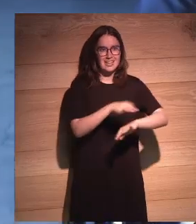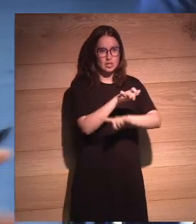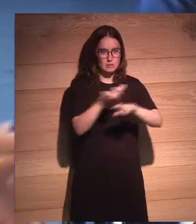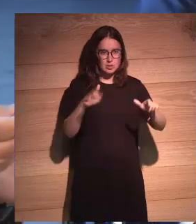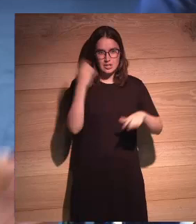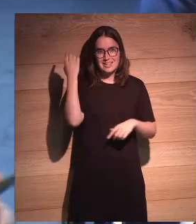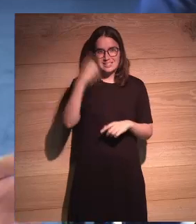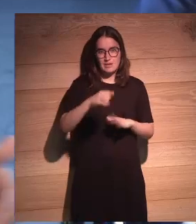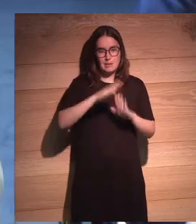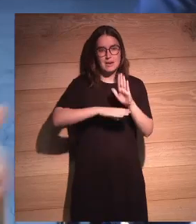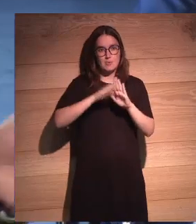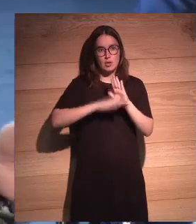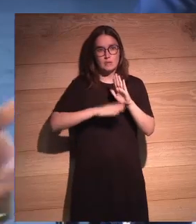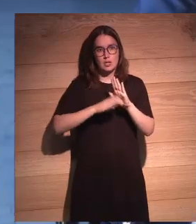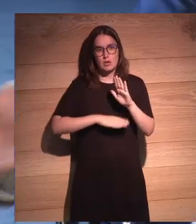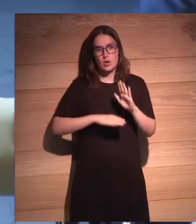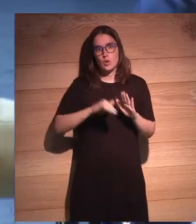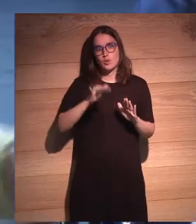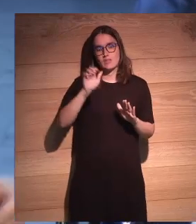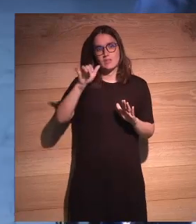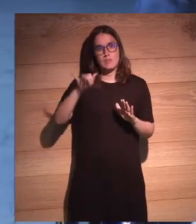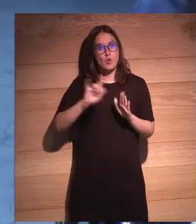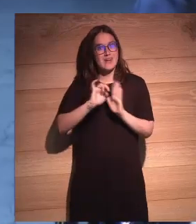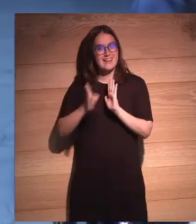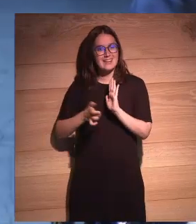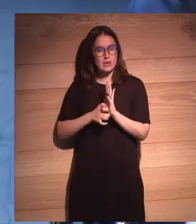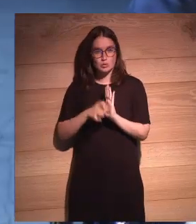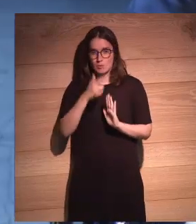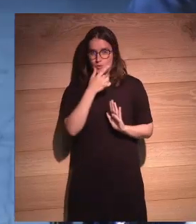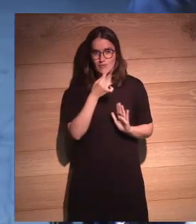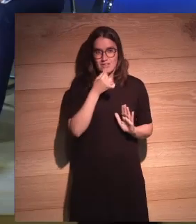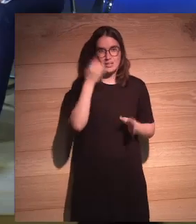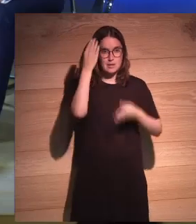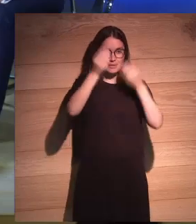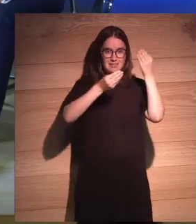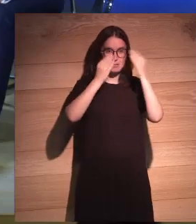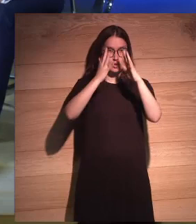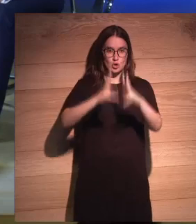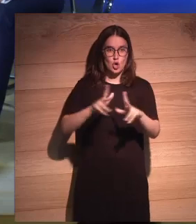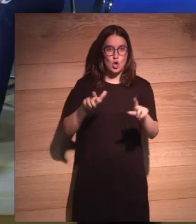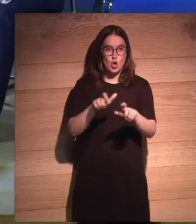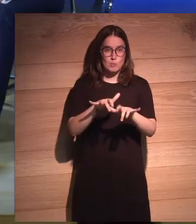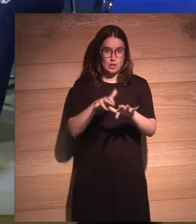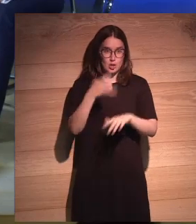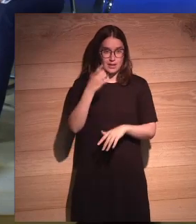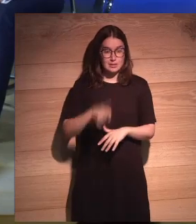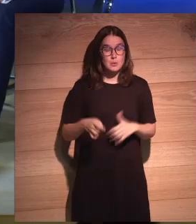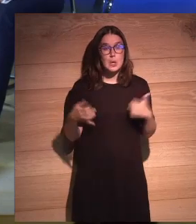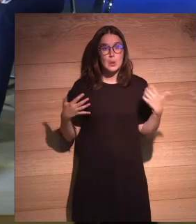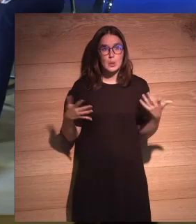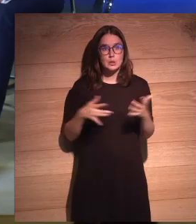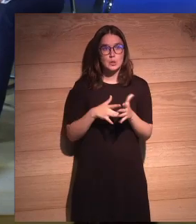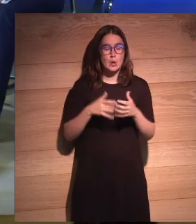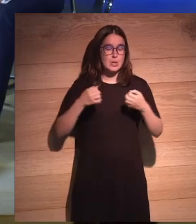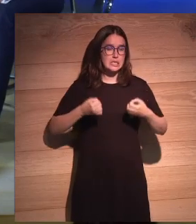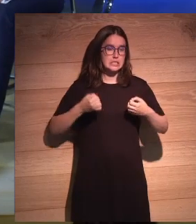gente sabe que para programar, o un if-then, una cláusula muy sencilla de pensamiento computacional también. Por tanto, hay un